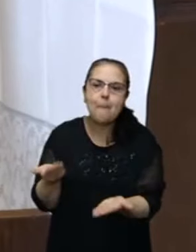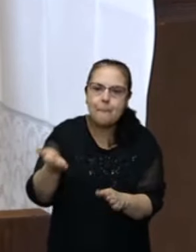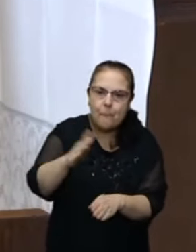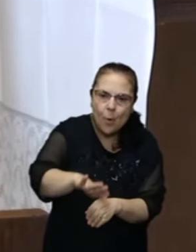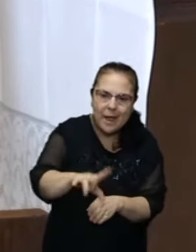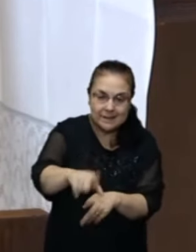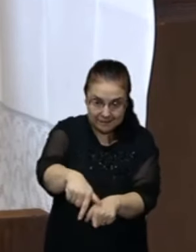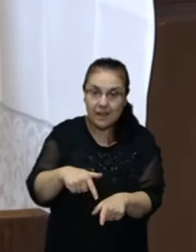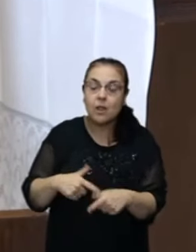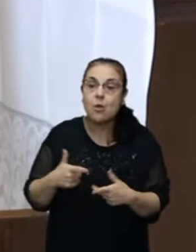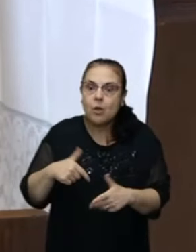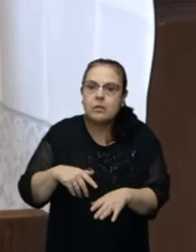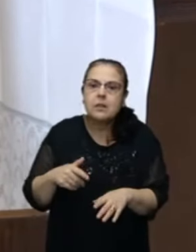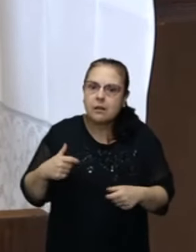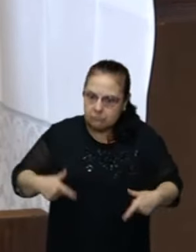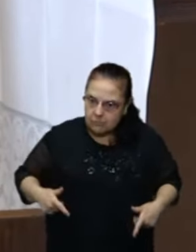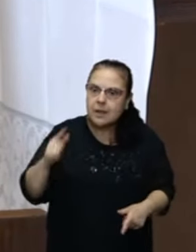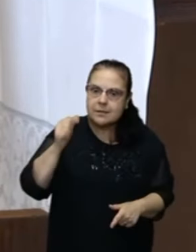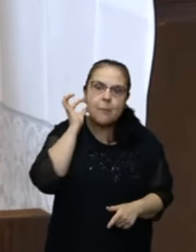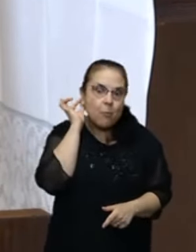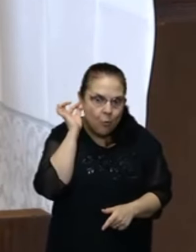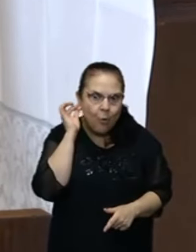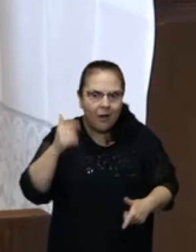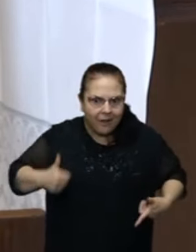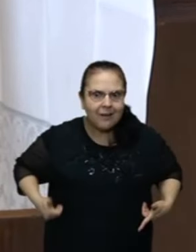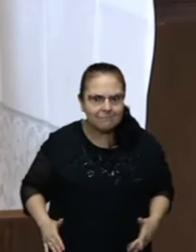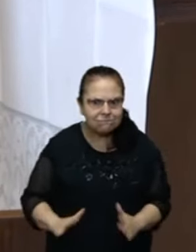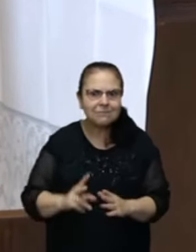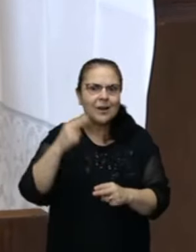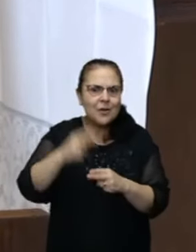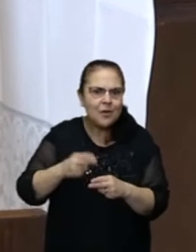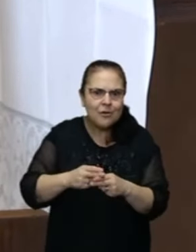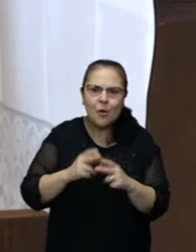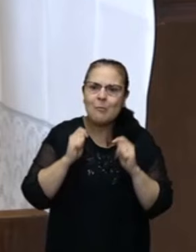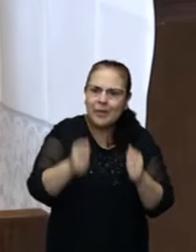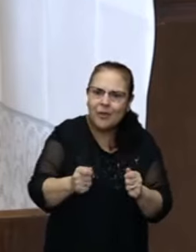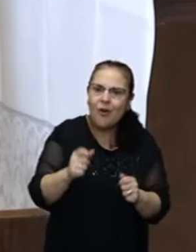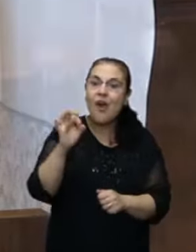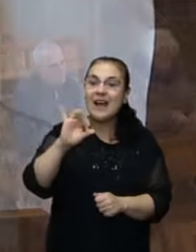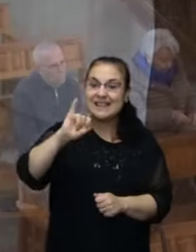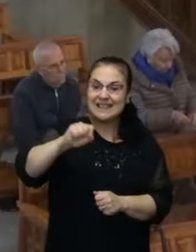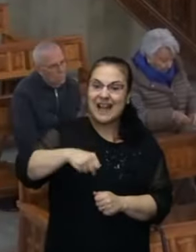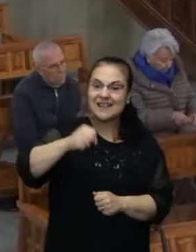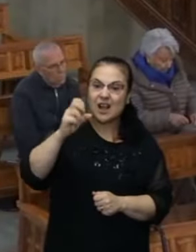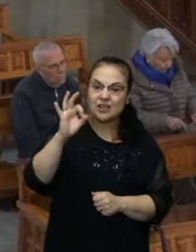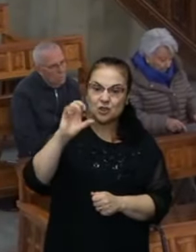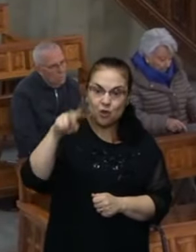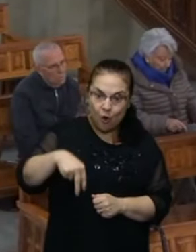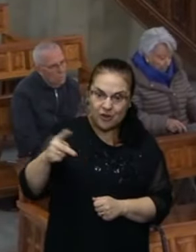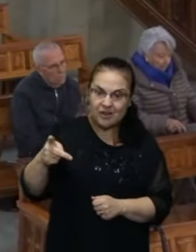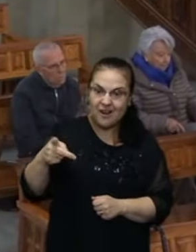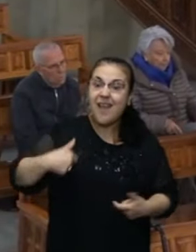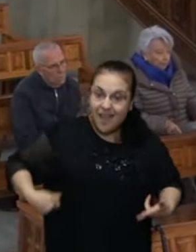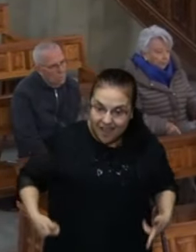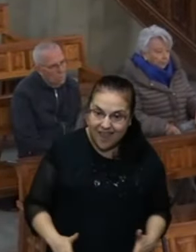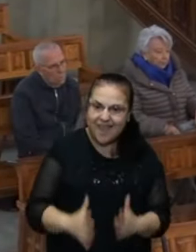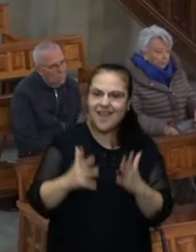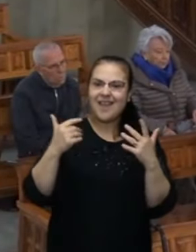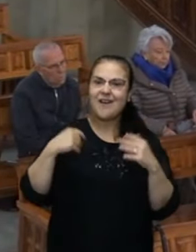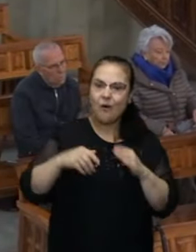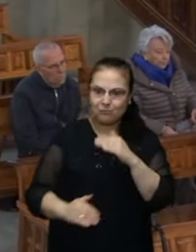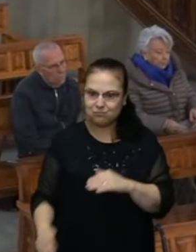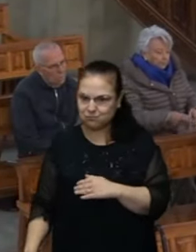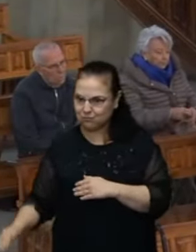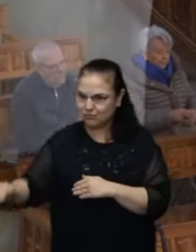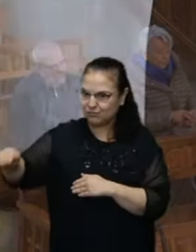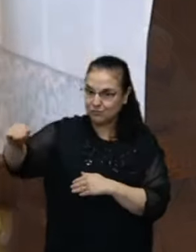La mujer dio a luz un hijo, al que puso el nombre de Sansón. El niño creció y el Señor lo